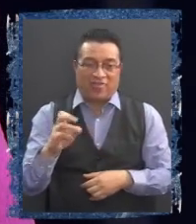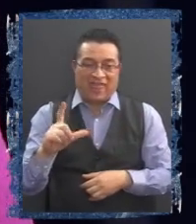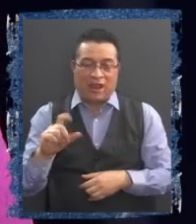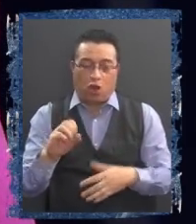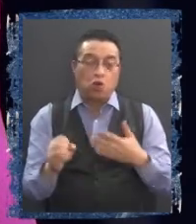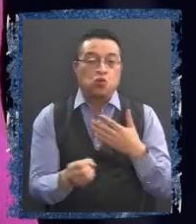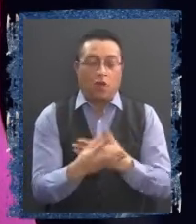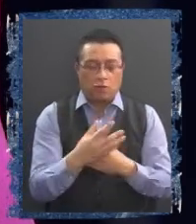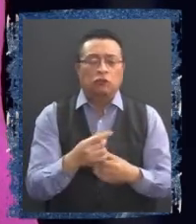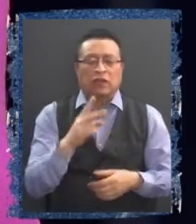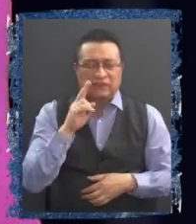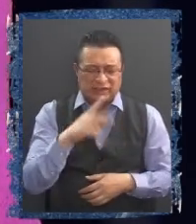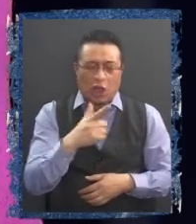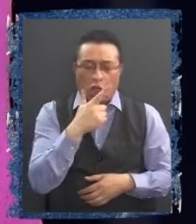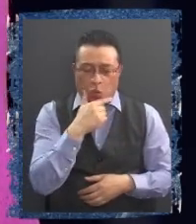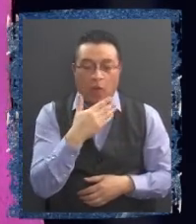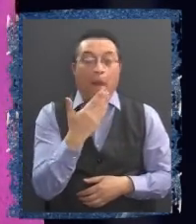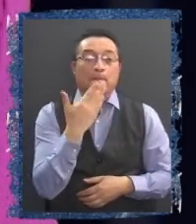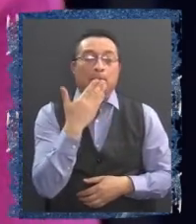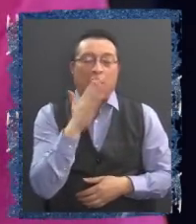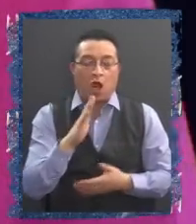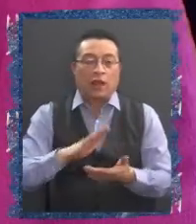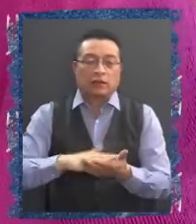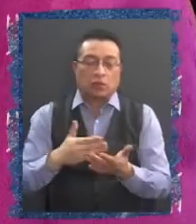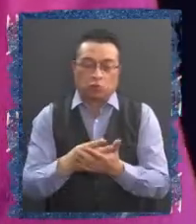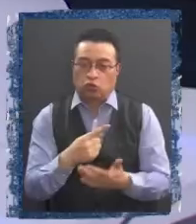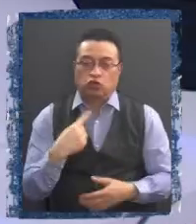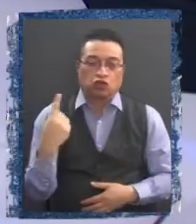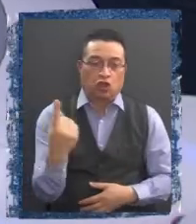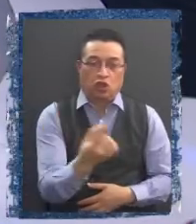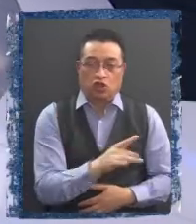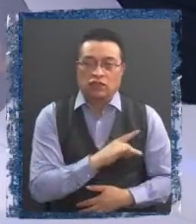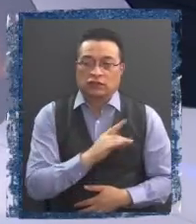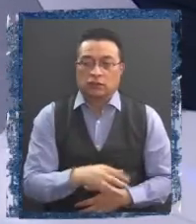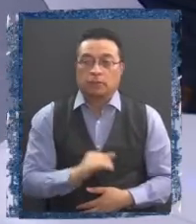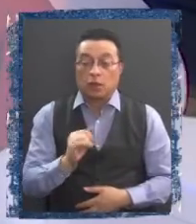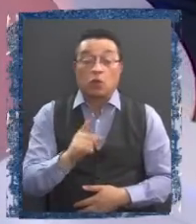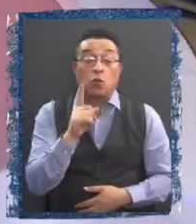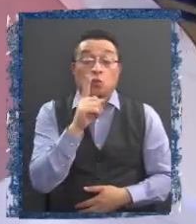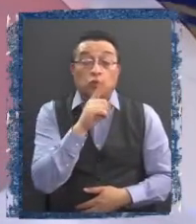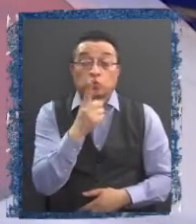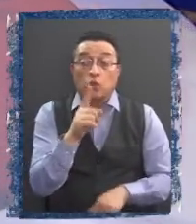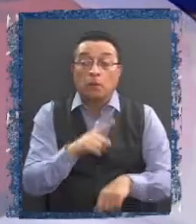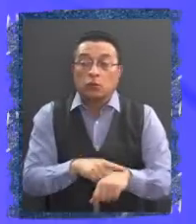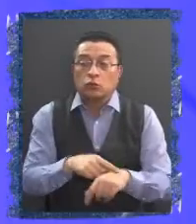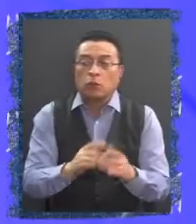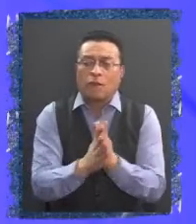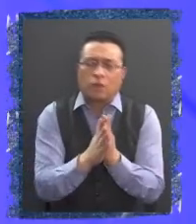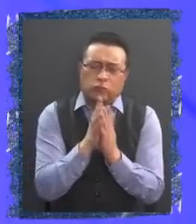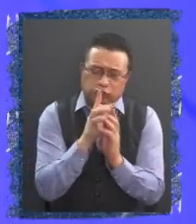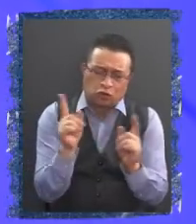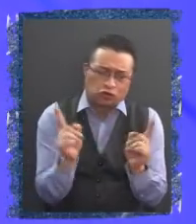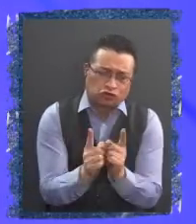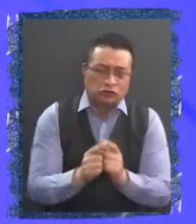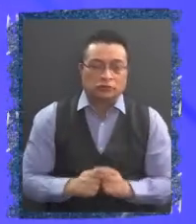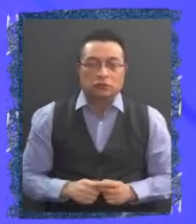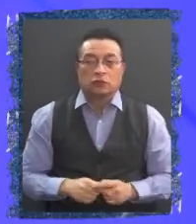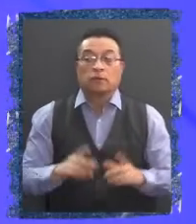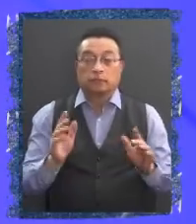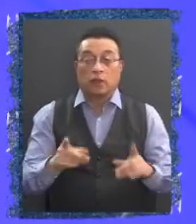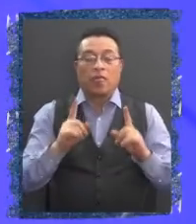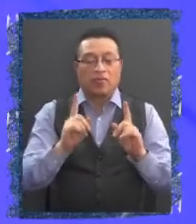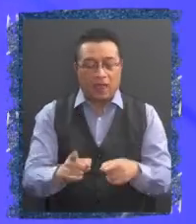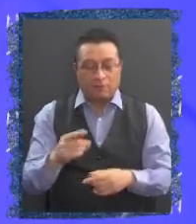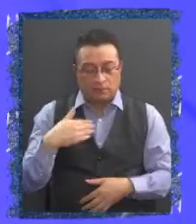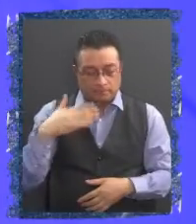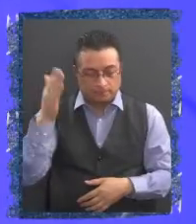que va a mejorar sustantivamente la salud de todos los chilenos y chilenas. Me queda el último minuto, Arturo, por favor, Sí. cortito. A ver, Lo que tenemos que tener en el